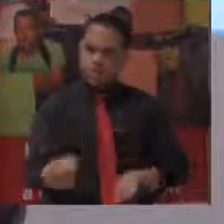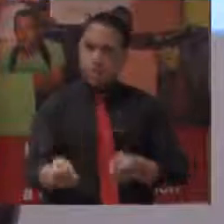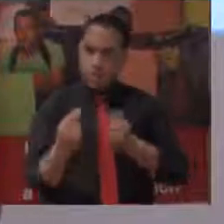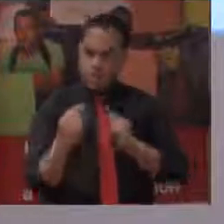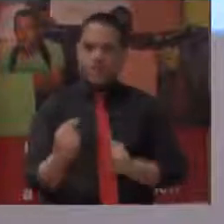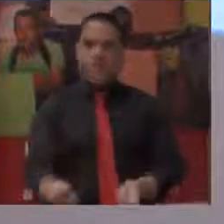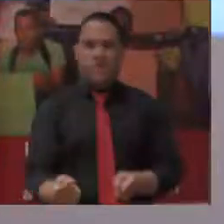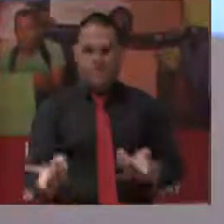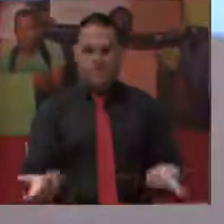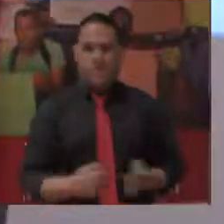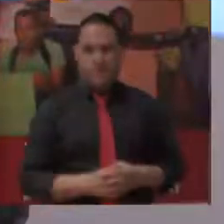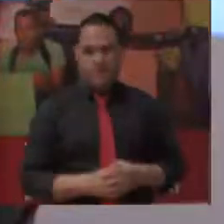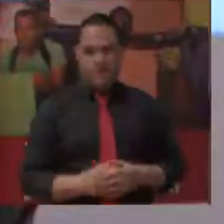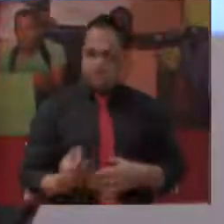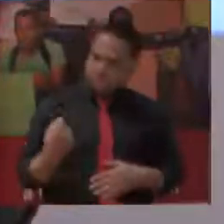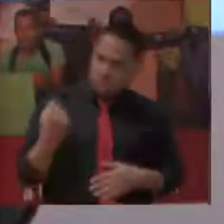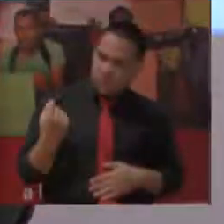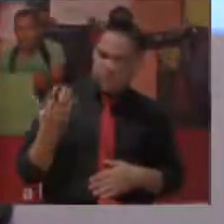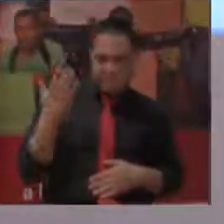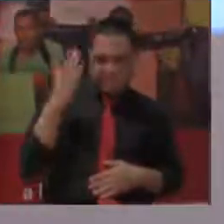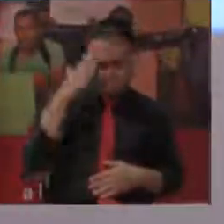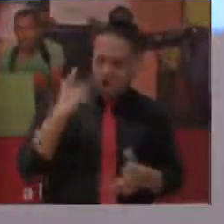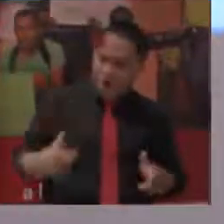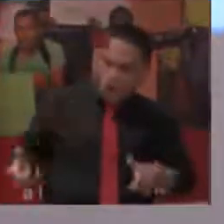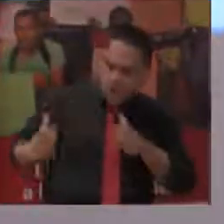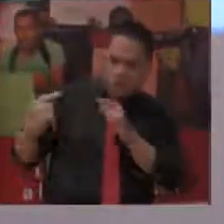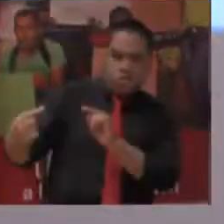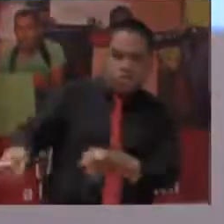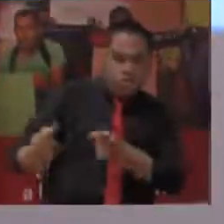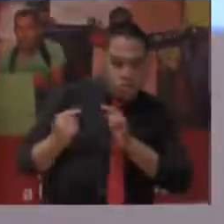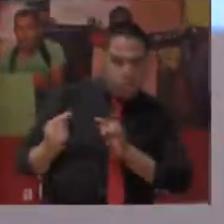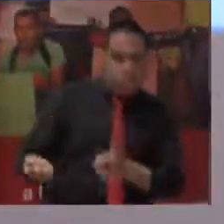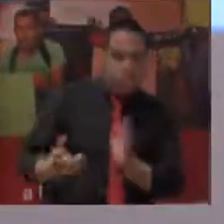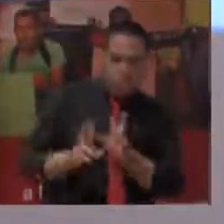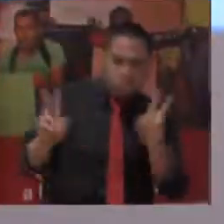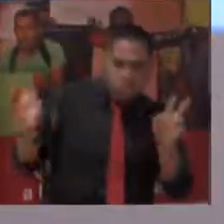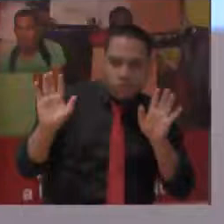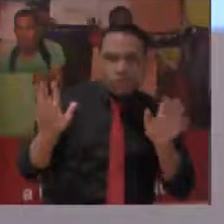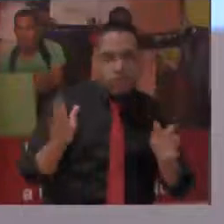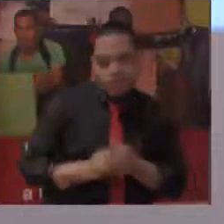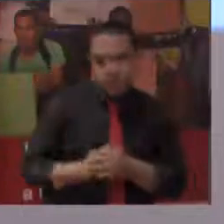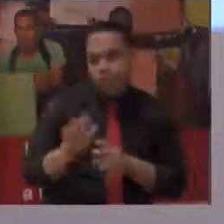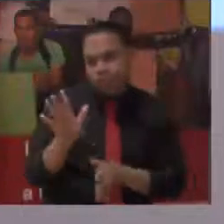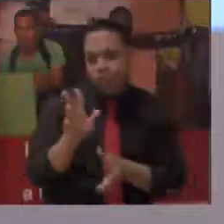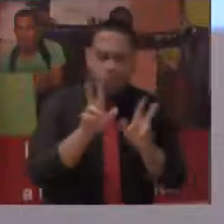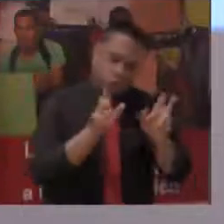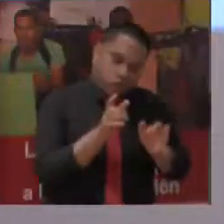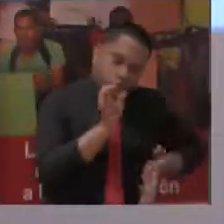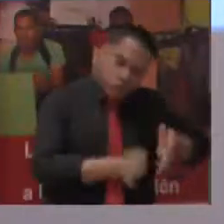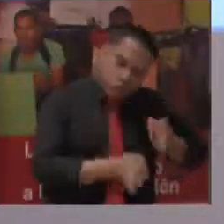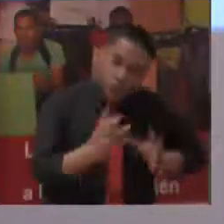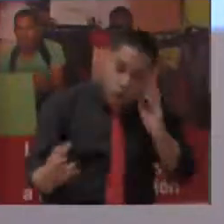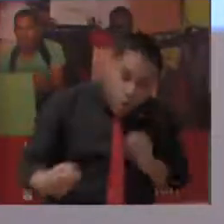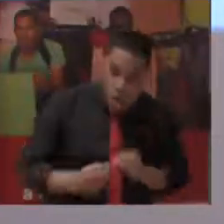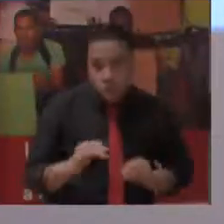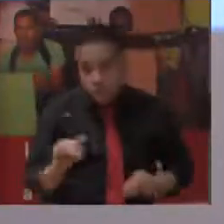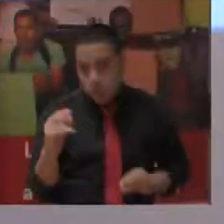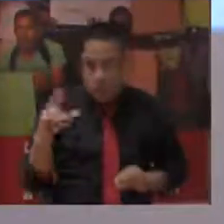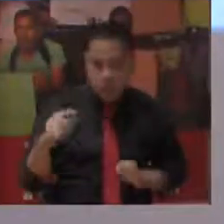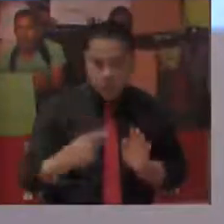últimos días, las discusiones en el Congreso, las discusiones sobre la naturaleza jurídica de los